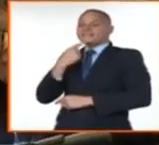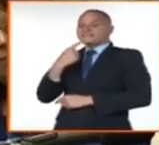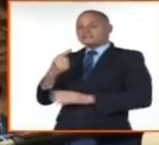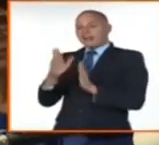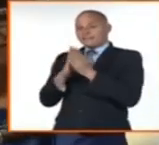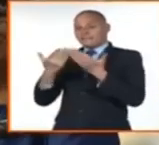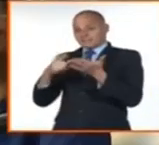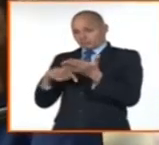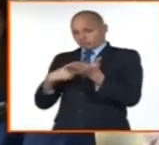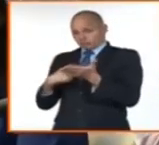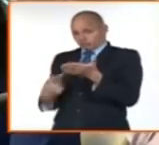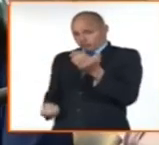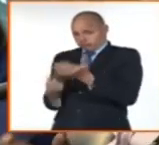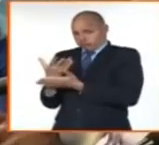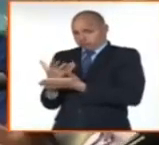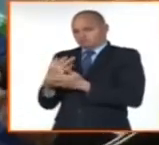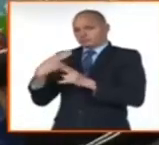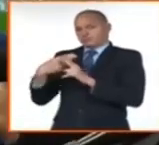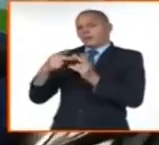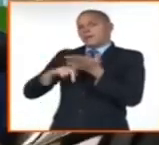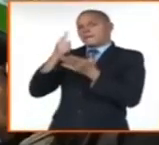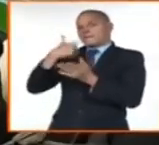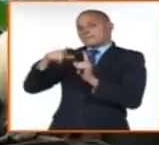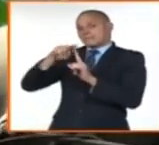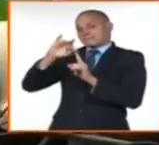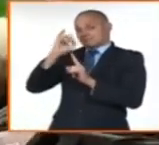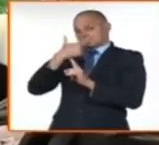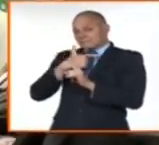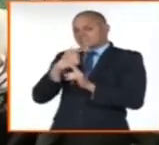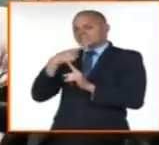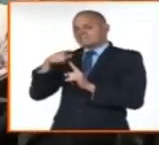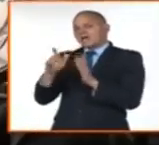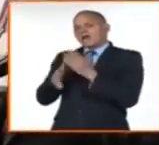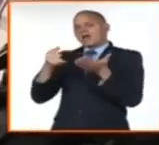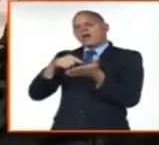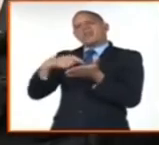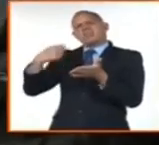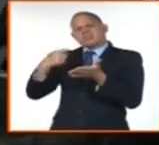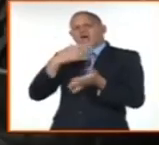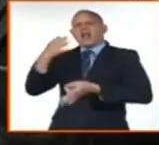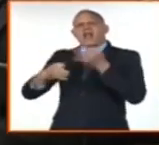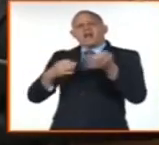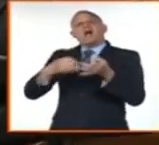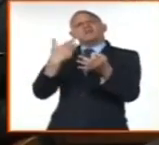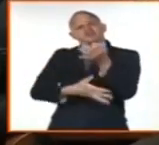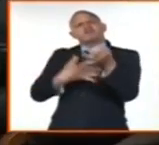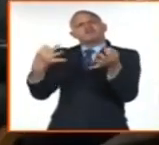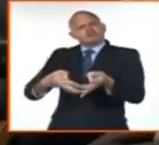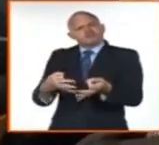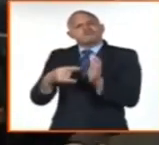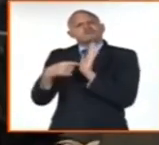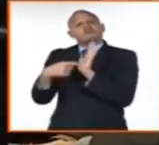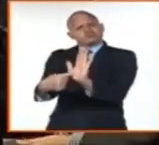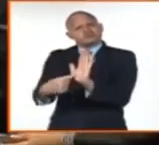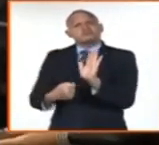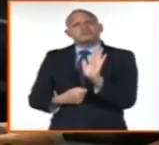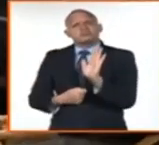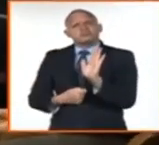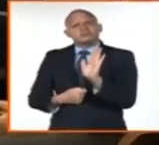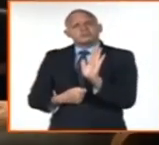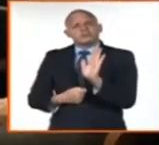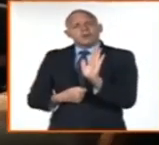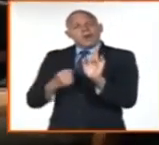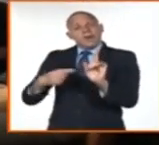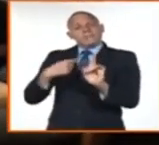estaba preparando, cómo tenía que ser la prensa en aquella República, defendiendo siempre la verdad. Pero por otra parte, cuál tenía que